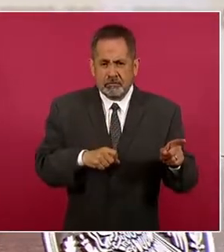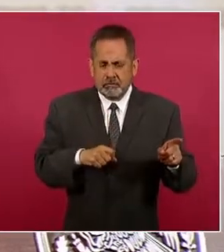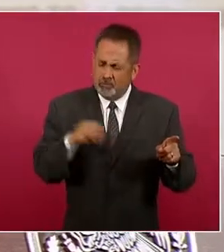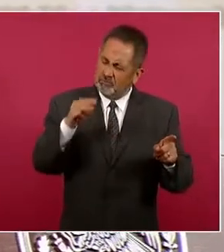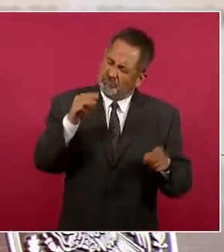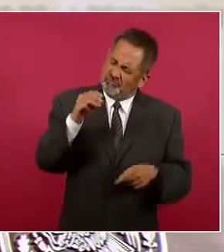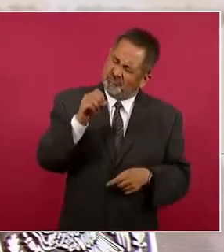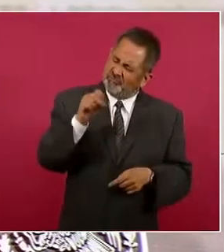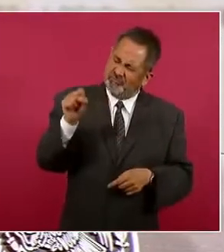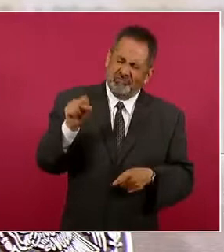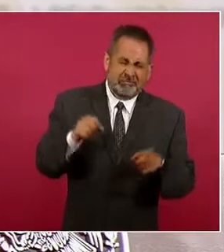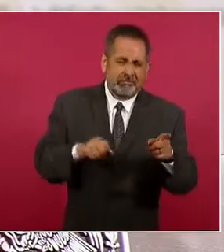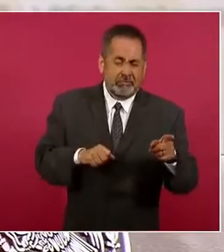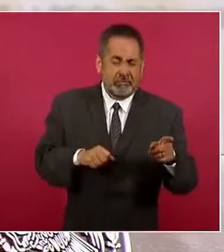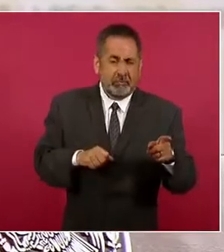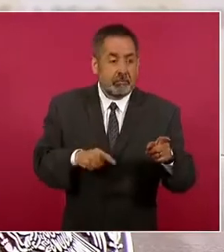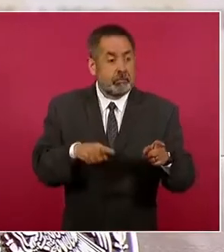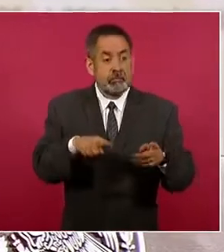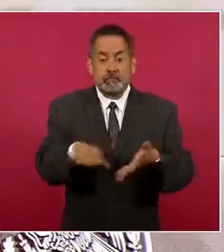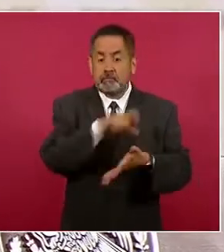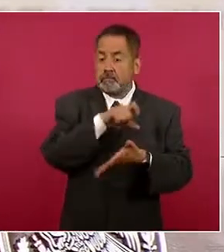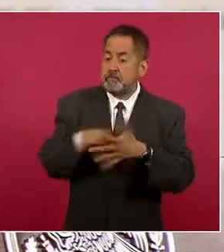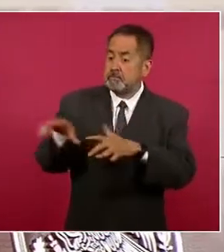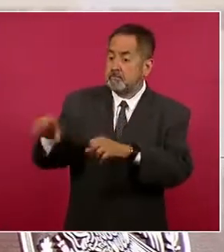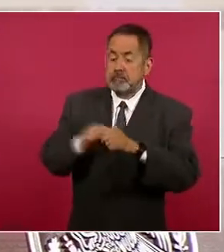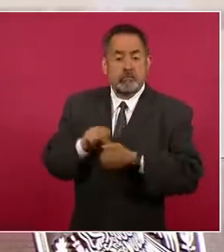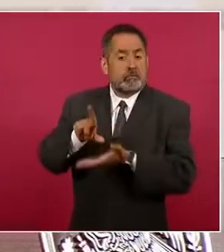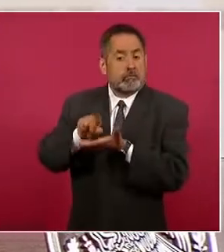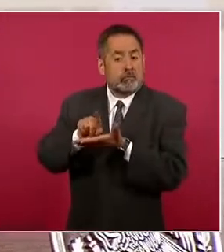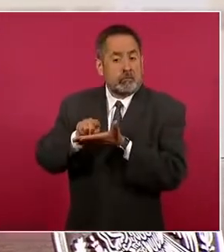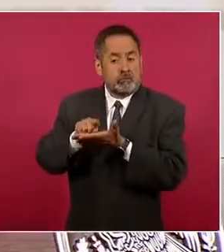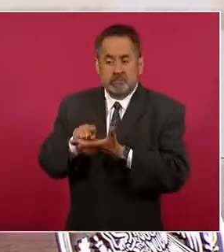Moss, sí, compró Twitter,